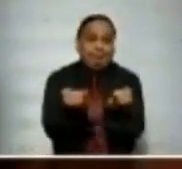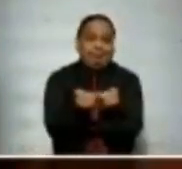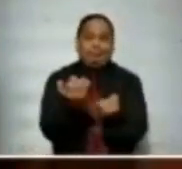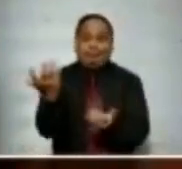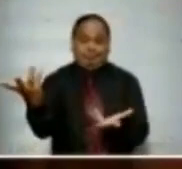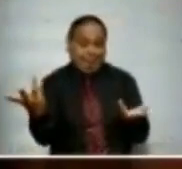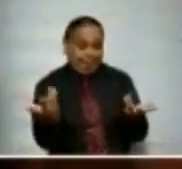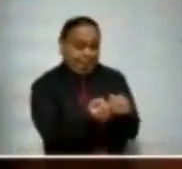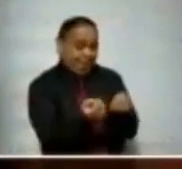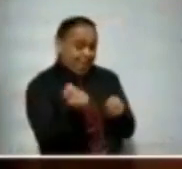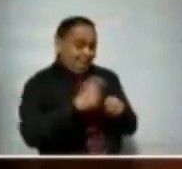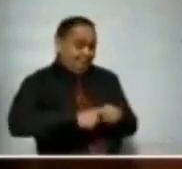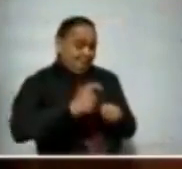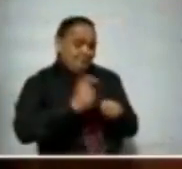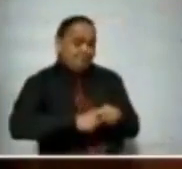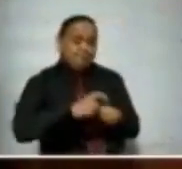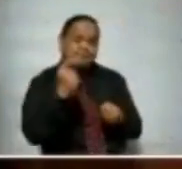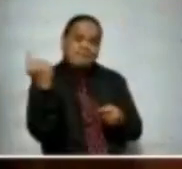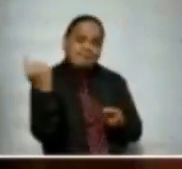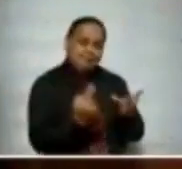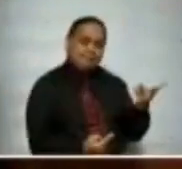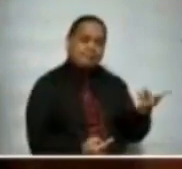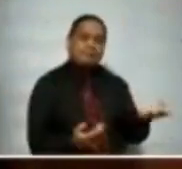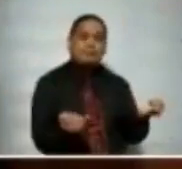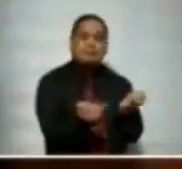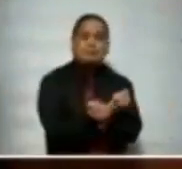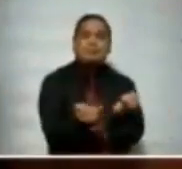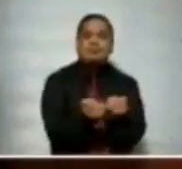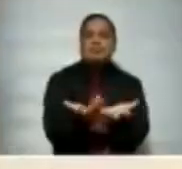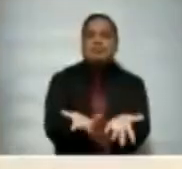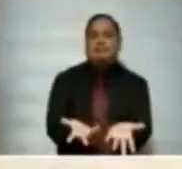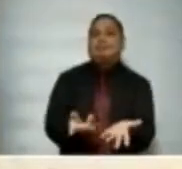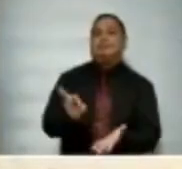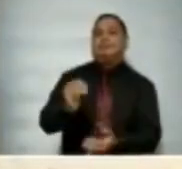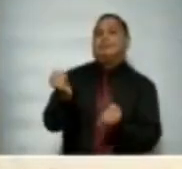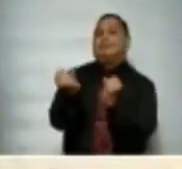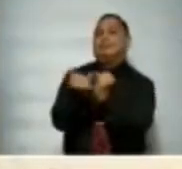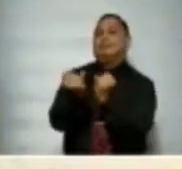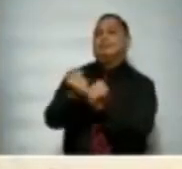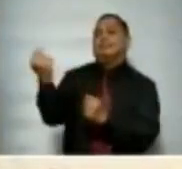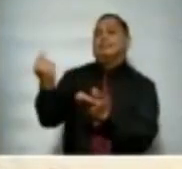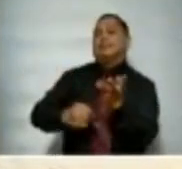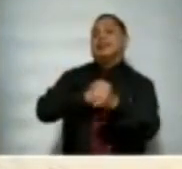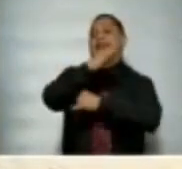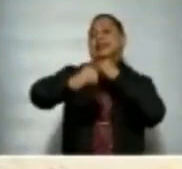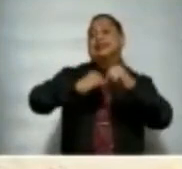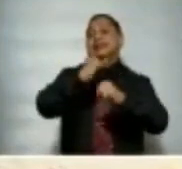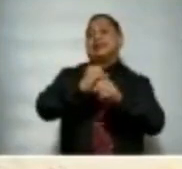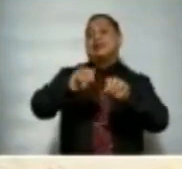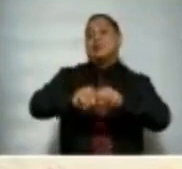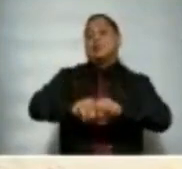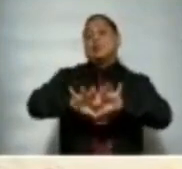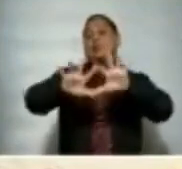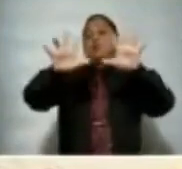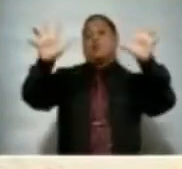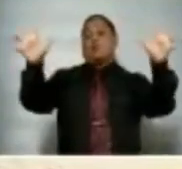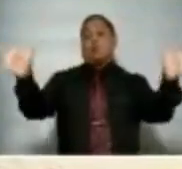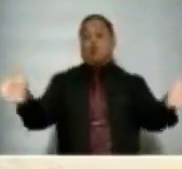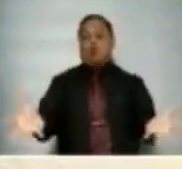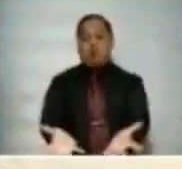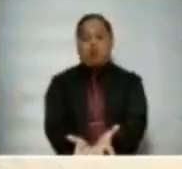involucrado en este caso que está haciendo de una No, y resonancia que ya mundial, ¿no? tiene pues repercusión internacional, comandante, llega a la